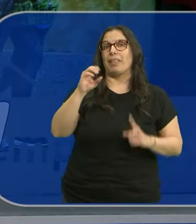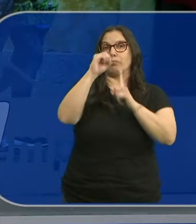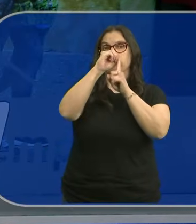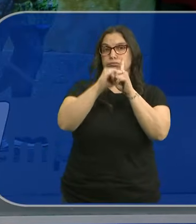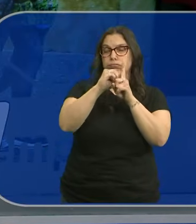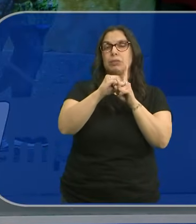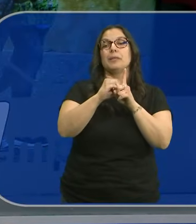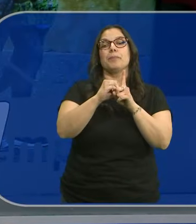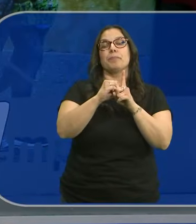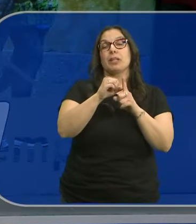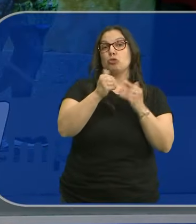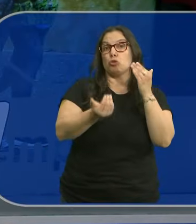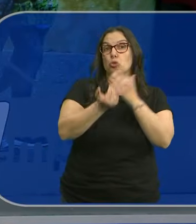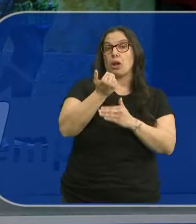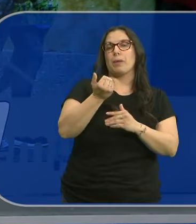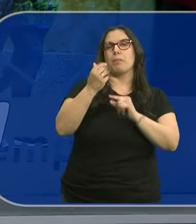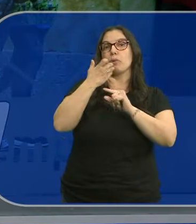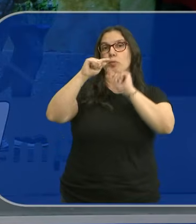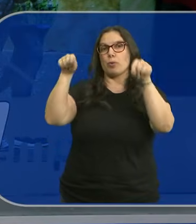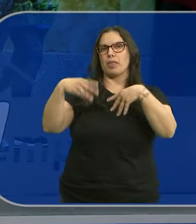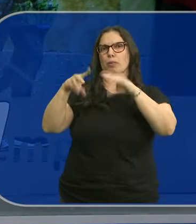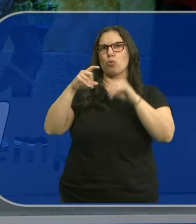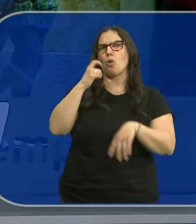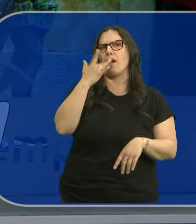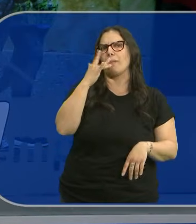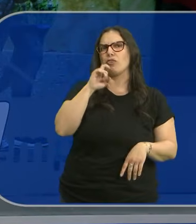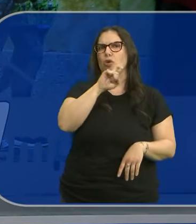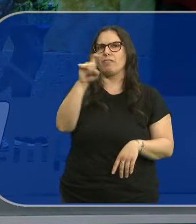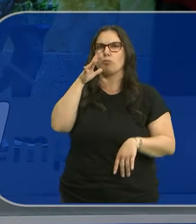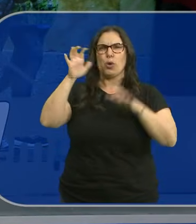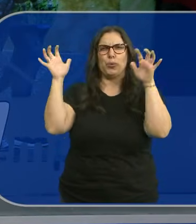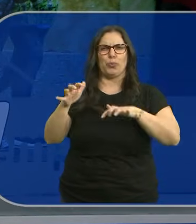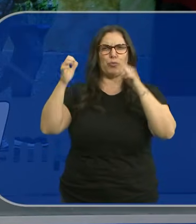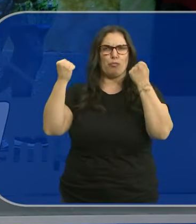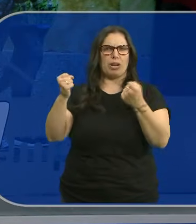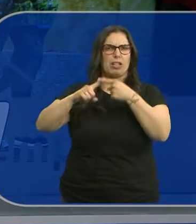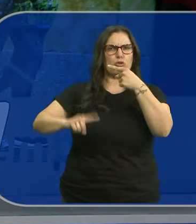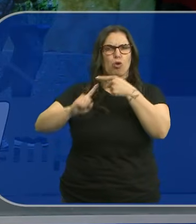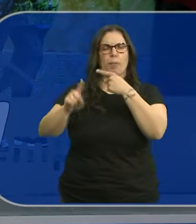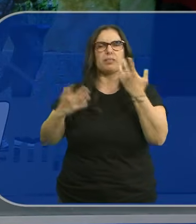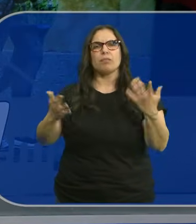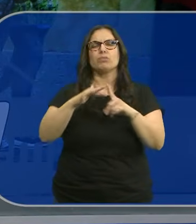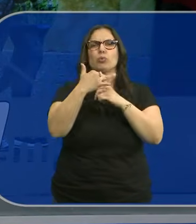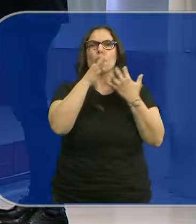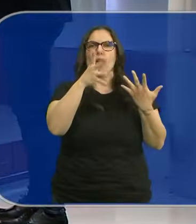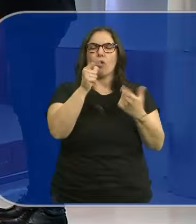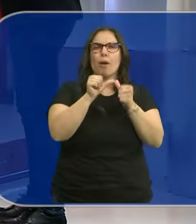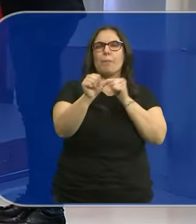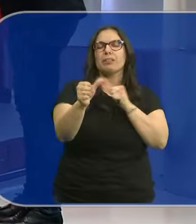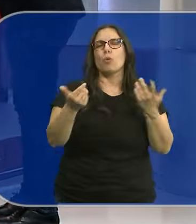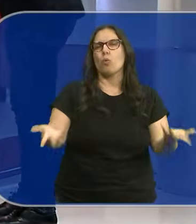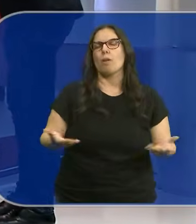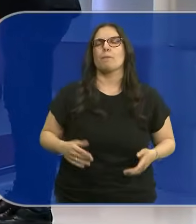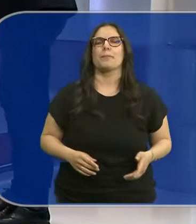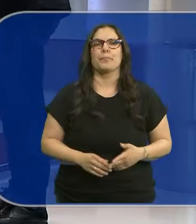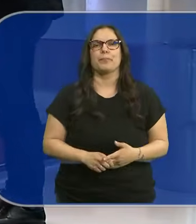las temperaturas y durante toda la mañana la provincia de Burgos ha estado en aviso amarillo por fuertes lluvias y tormentas. Pero ¿cómo está la situación ahora y qué nos